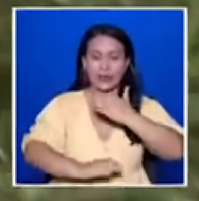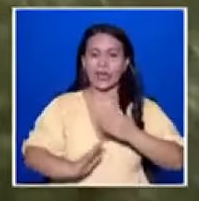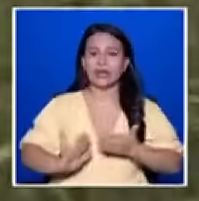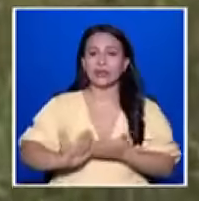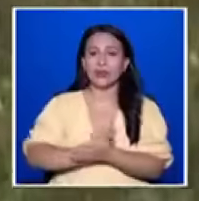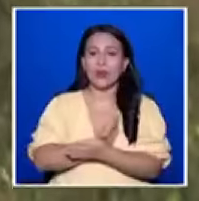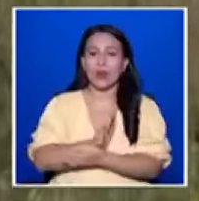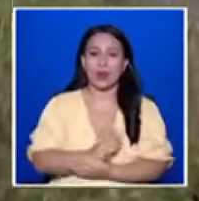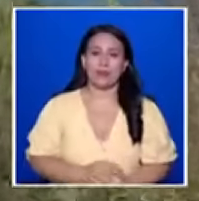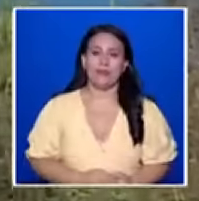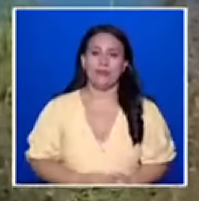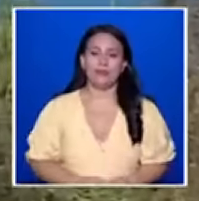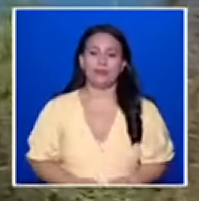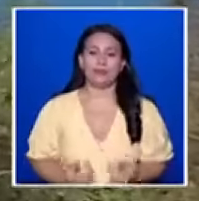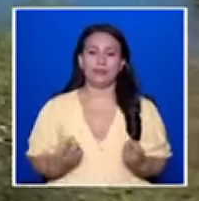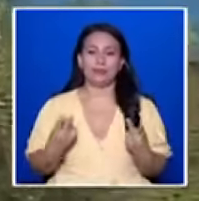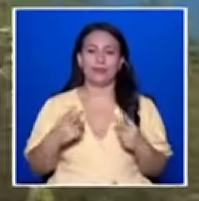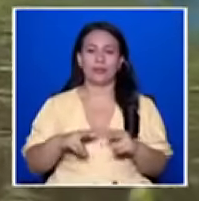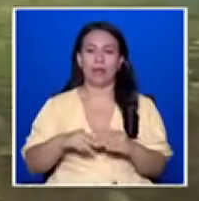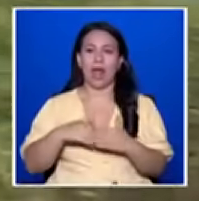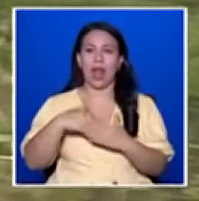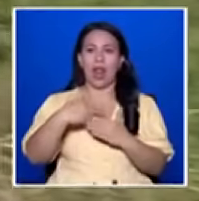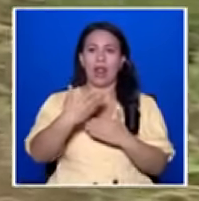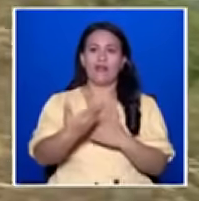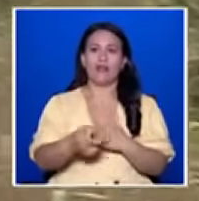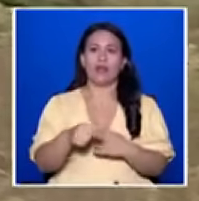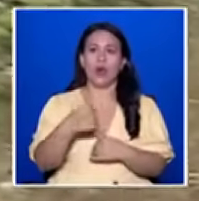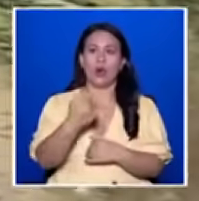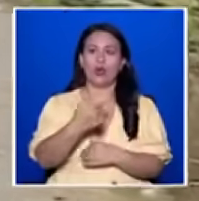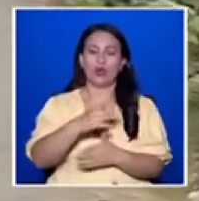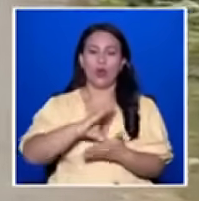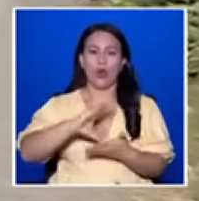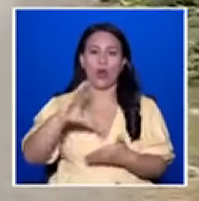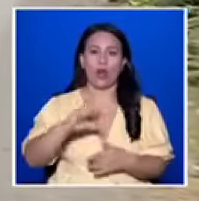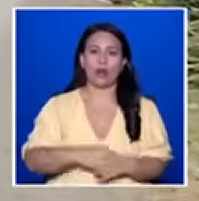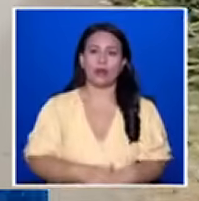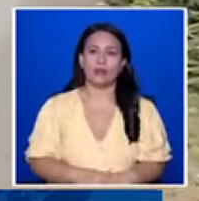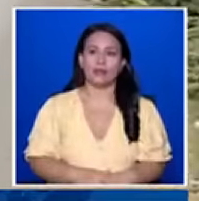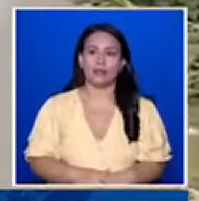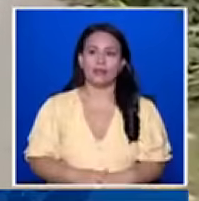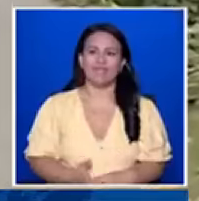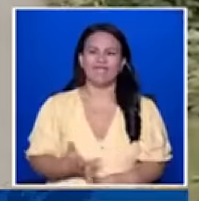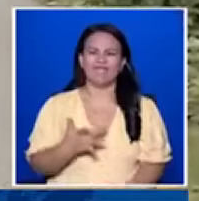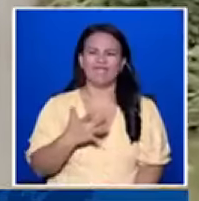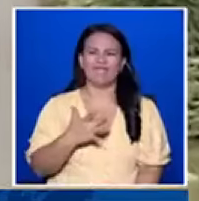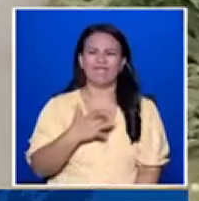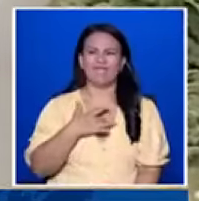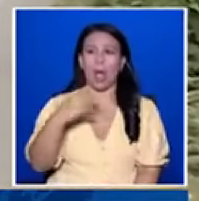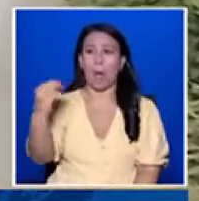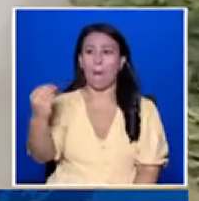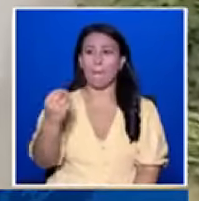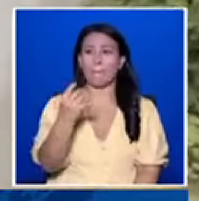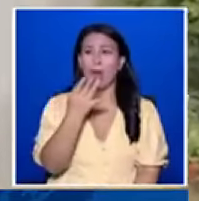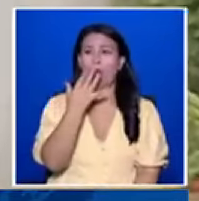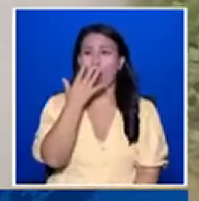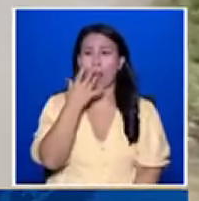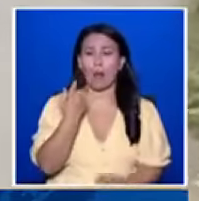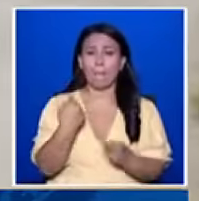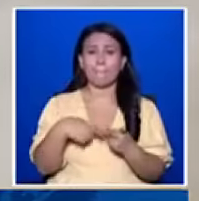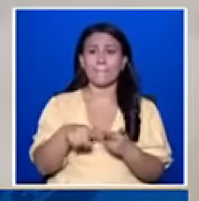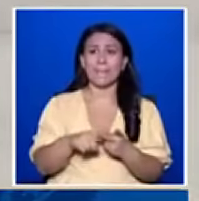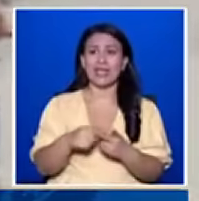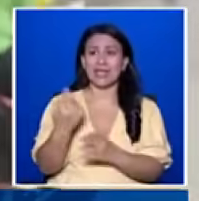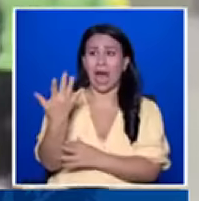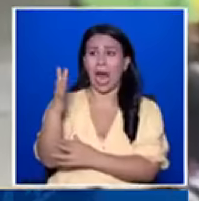educativa fiscal. Y no solo eso, al frente también hay otra unidad educativa que lamentablemente está generando pues